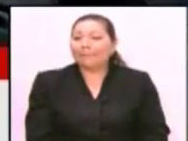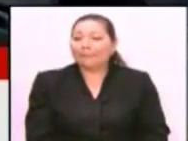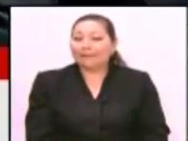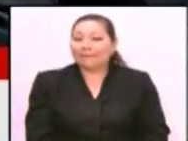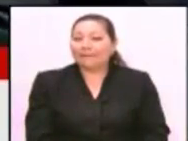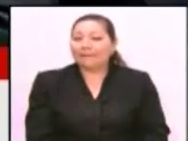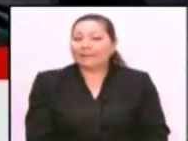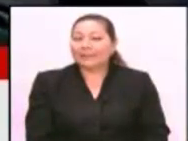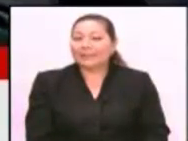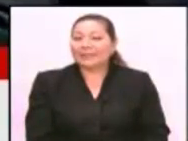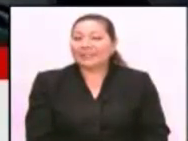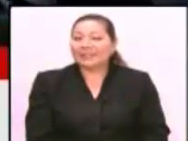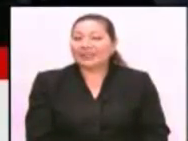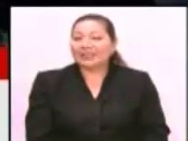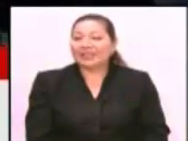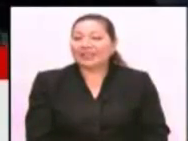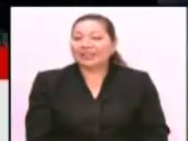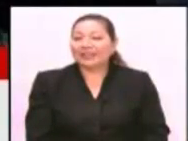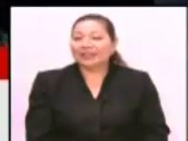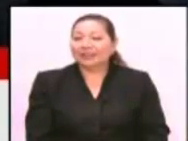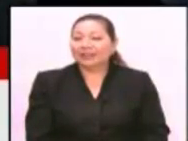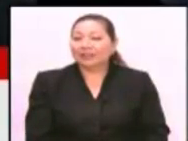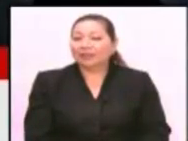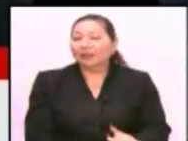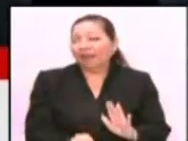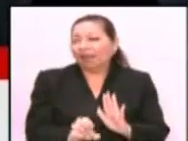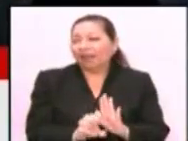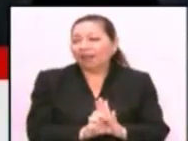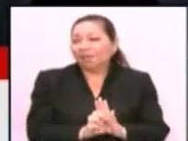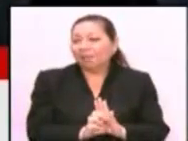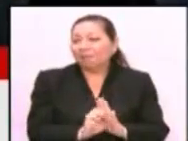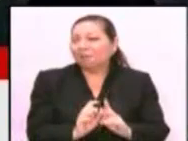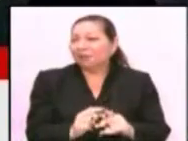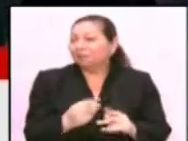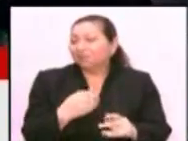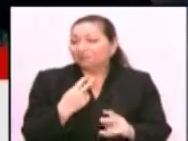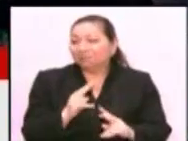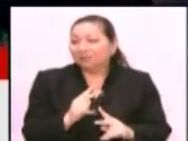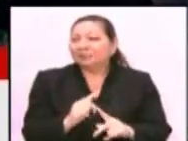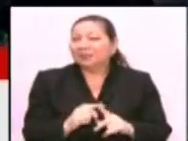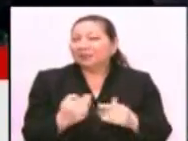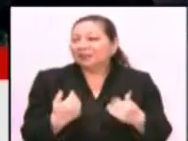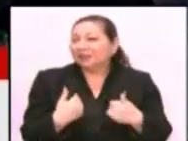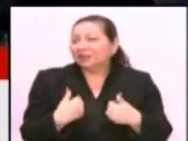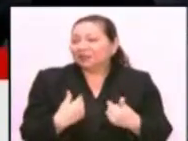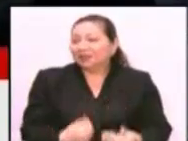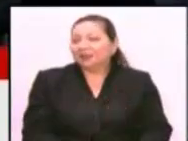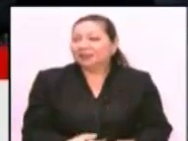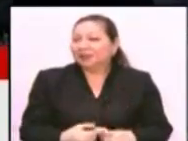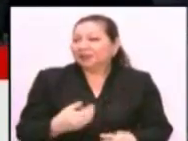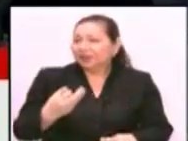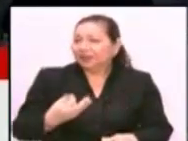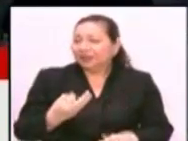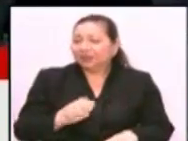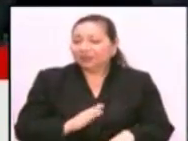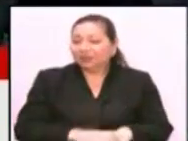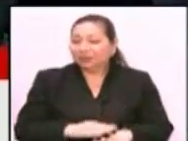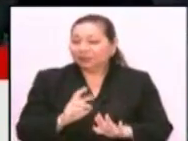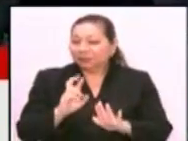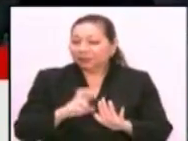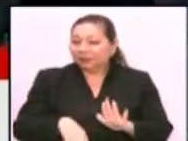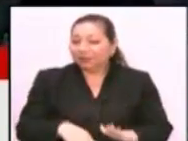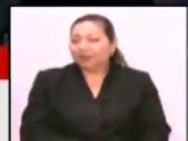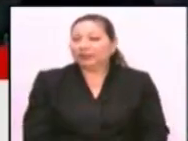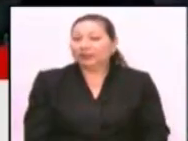Exacto. Acá hay algunos ejemplos que están muy pequeños y no lo van a poder ver, pero acá tienen datos específicos sobre